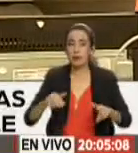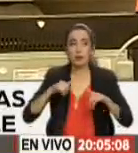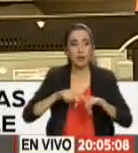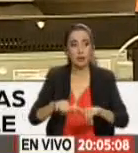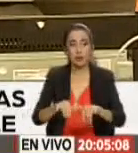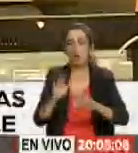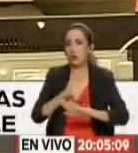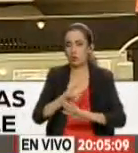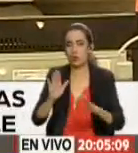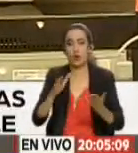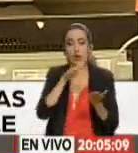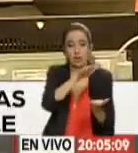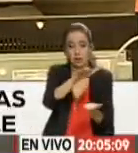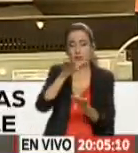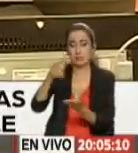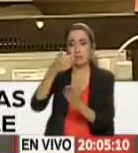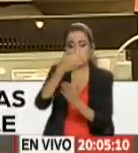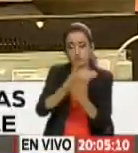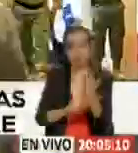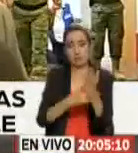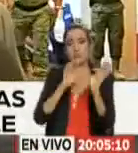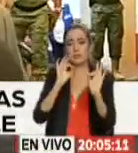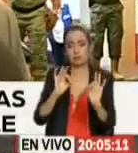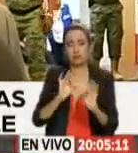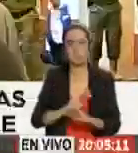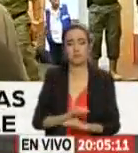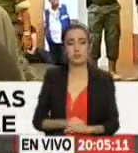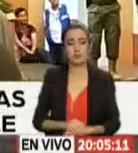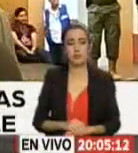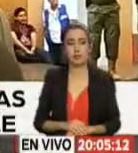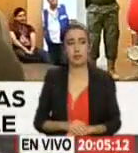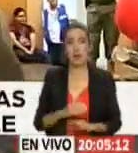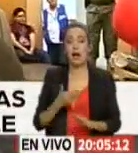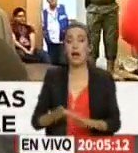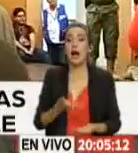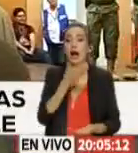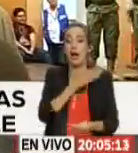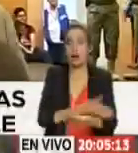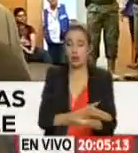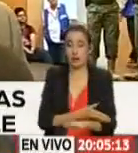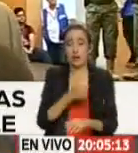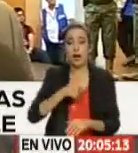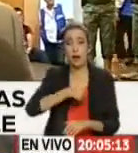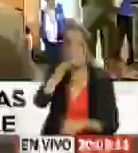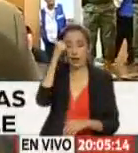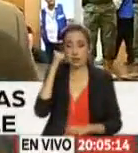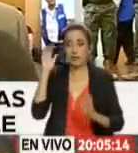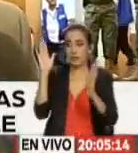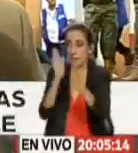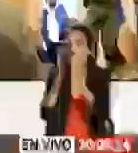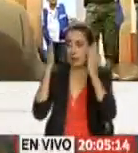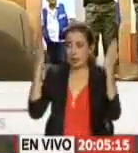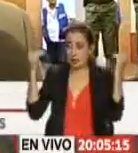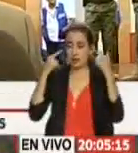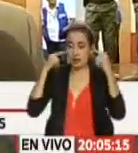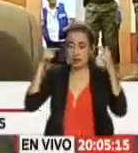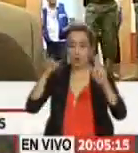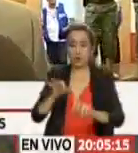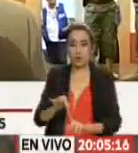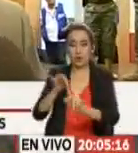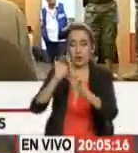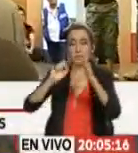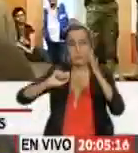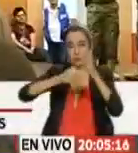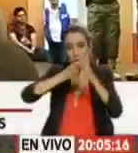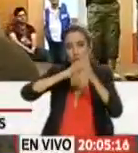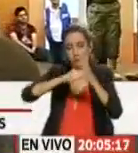no comprometió la integridad y custodia de las actas. El día de ayer abrimos la bodega especial que se designó para Daule y Juján, que tenía